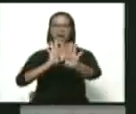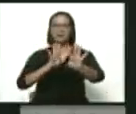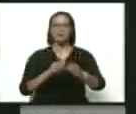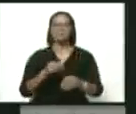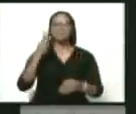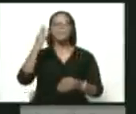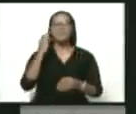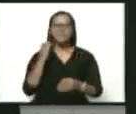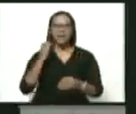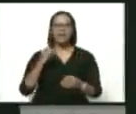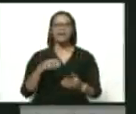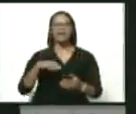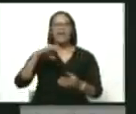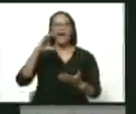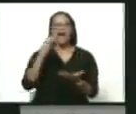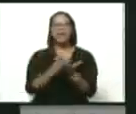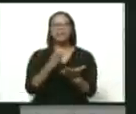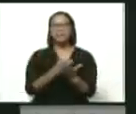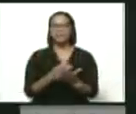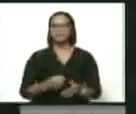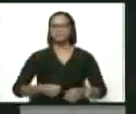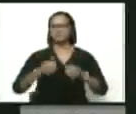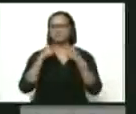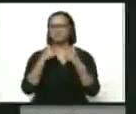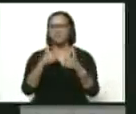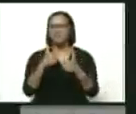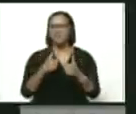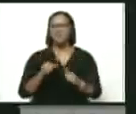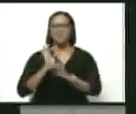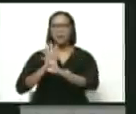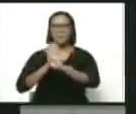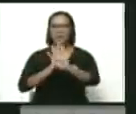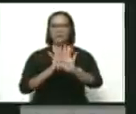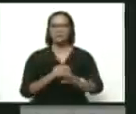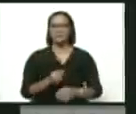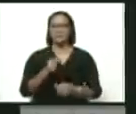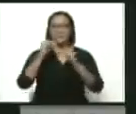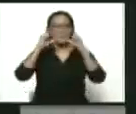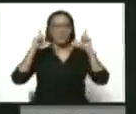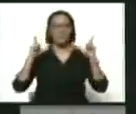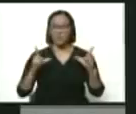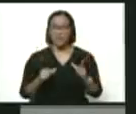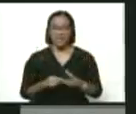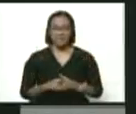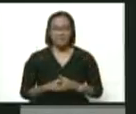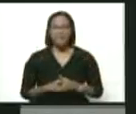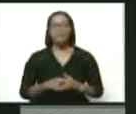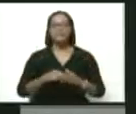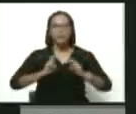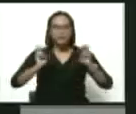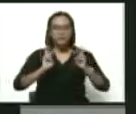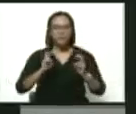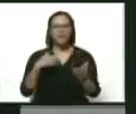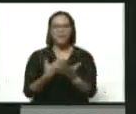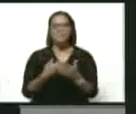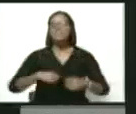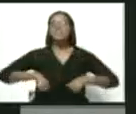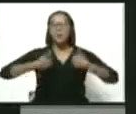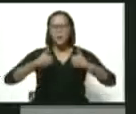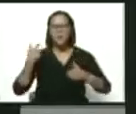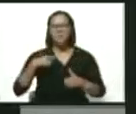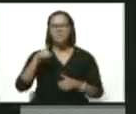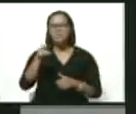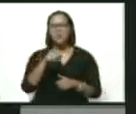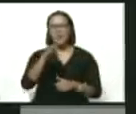Catia, tremenda marcha, bueno, impresionante. Entre los temas que has tocado hasta ahora, ¿qué más tienes por ahí,